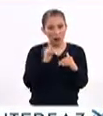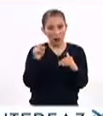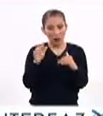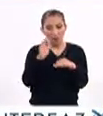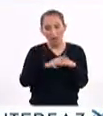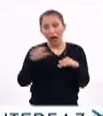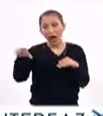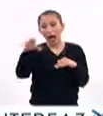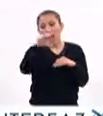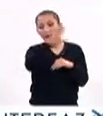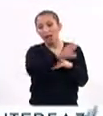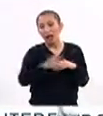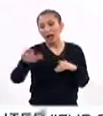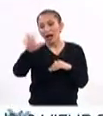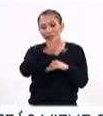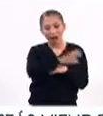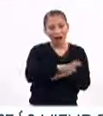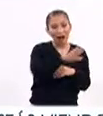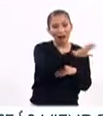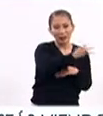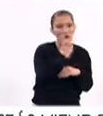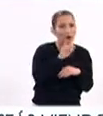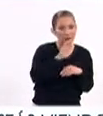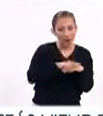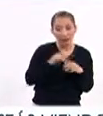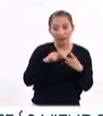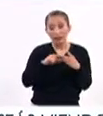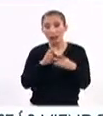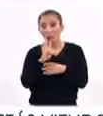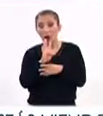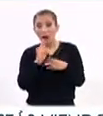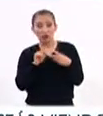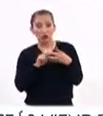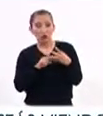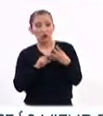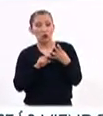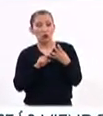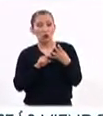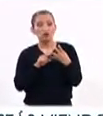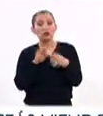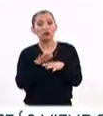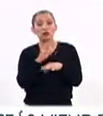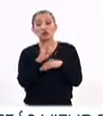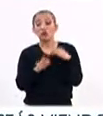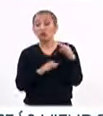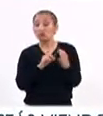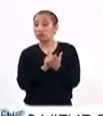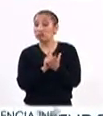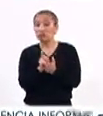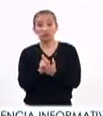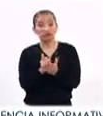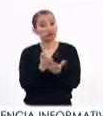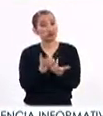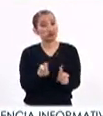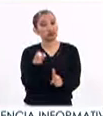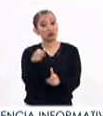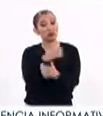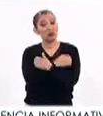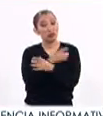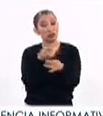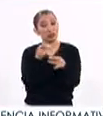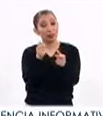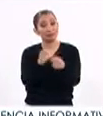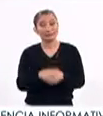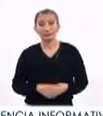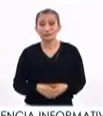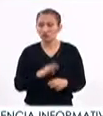el mayor número de ámbitos posibles, y el número 4, que es referente a que todos tenemos derecho a una educación de